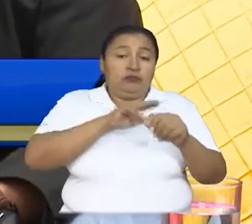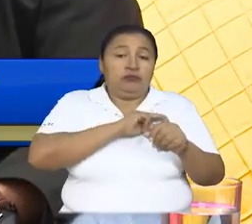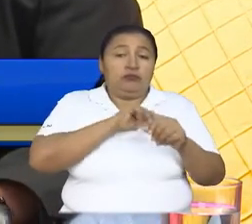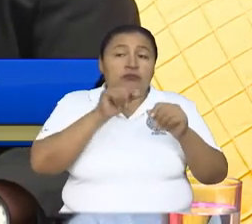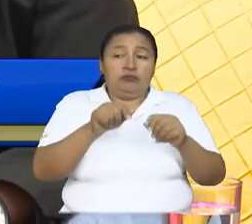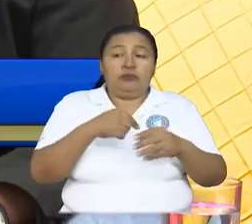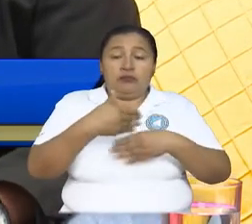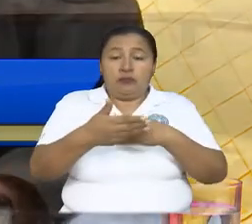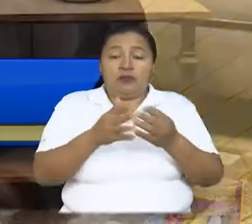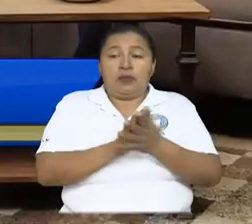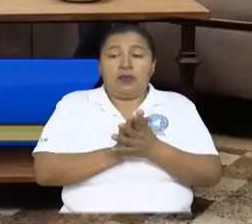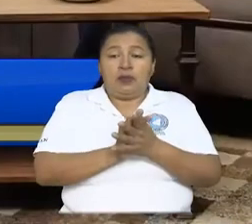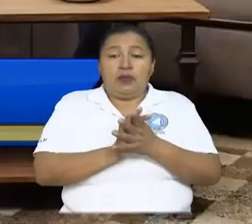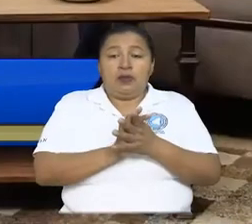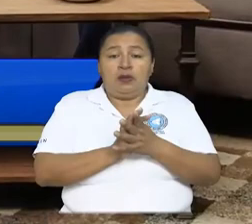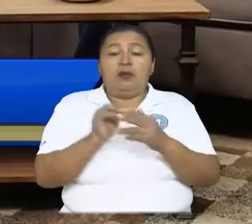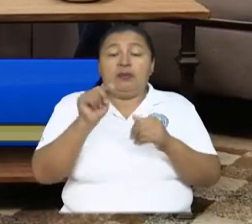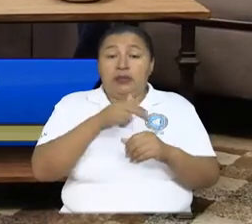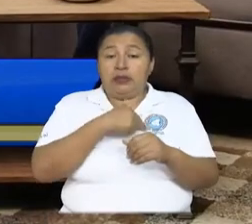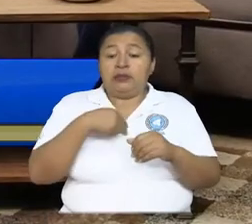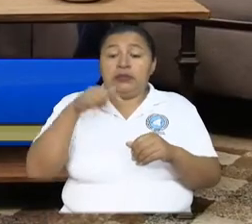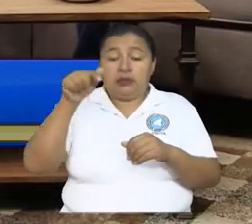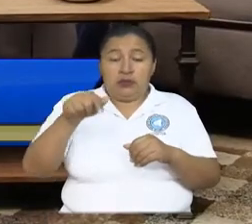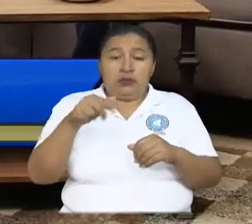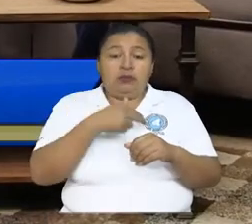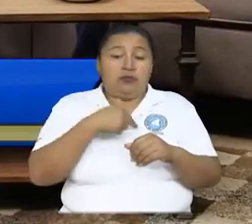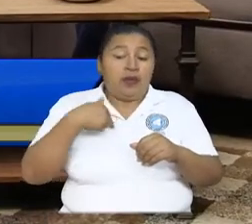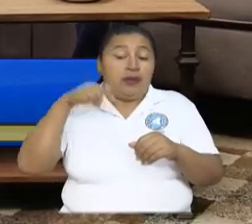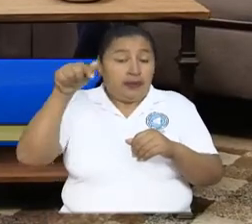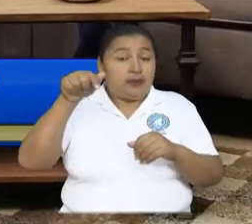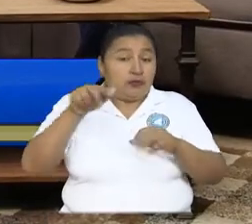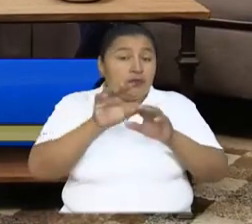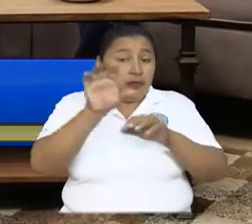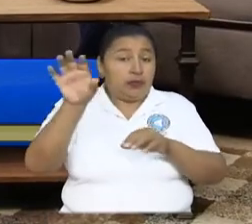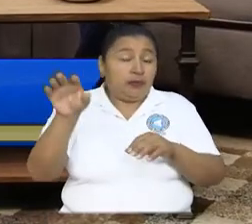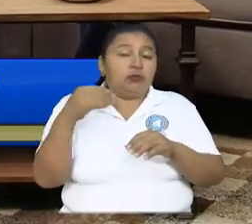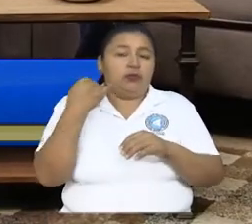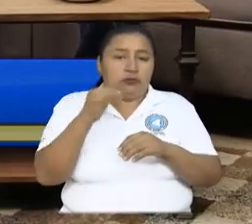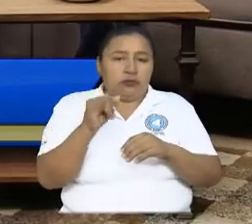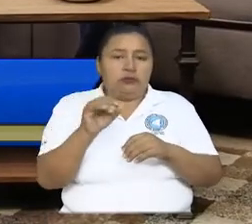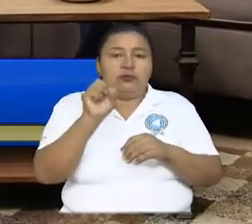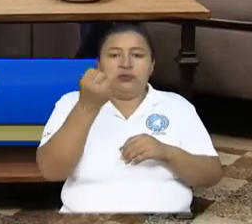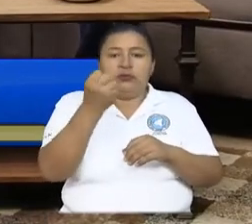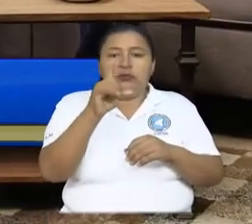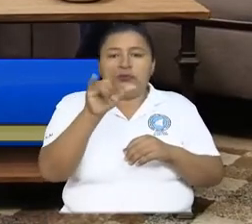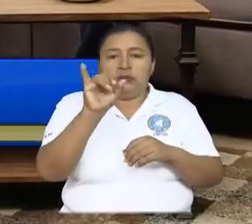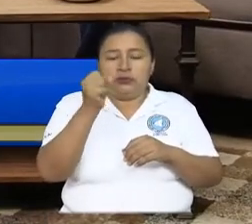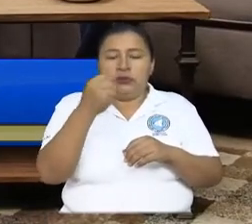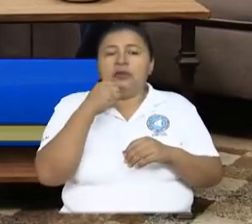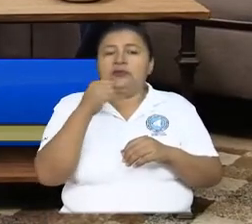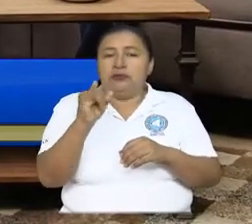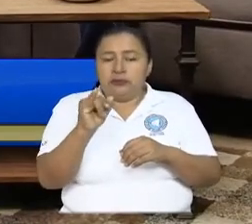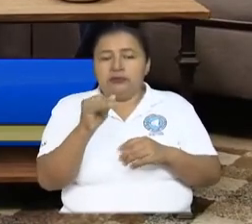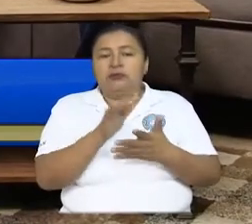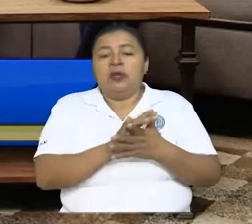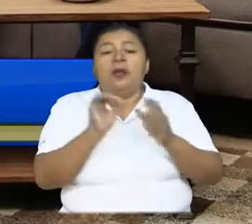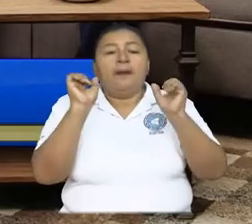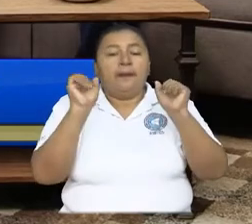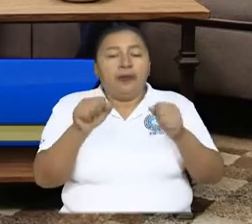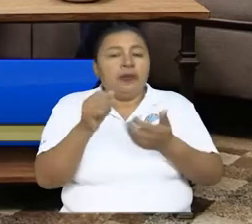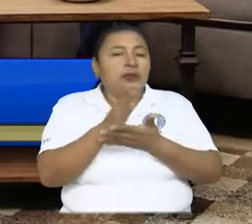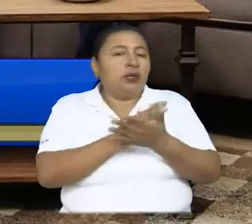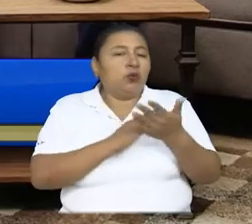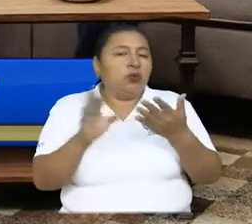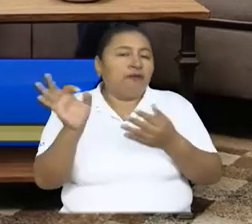se realizan en esos lugares perdón para que se realicen en estos despertarás que se realicen en eso sin lines en suelos aislamiento y poder de alguna